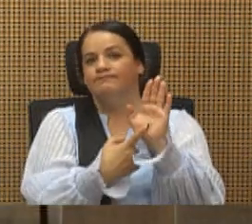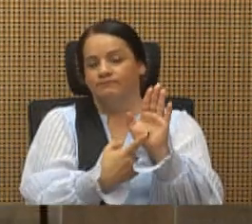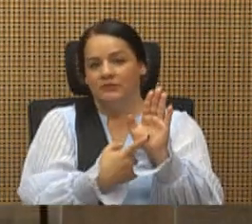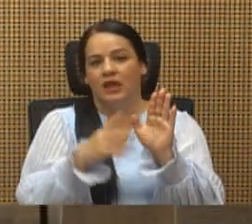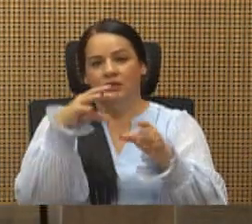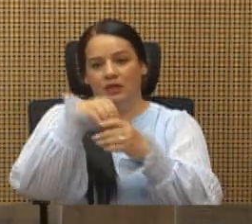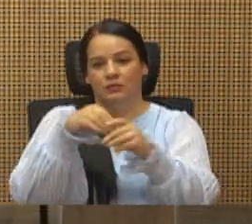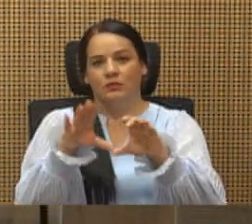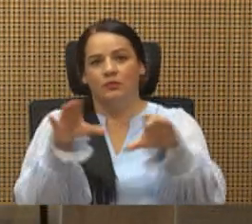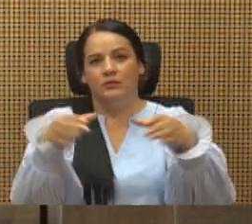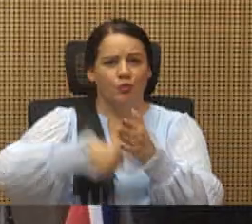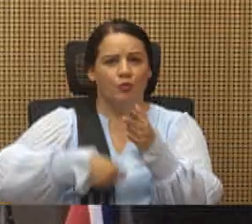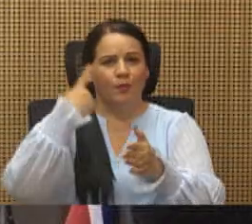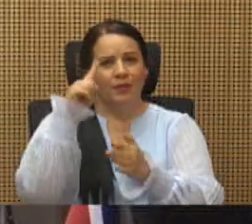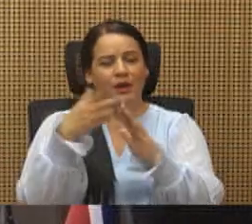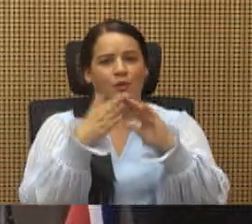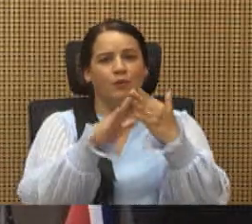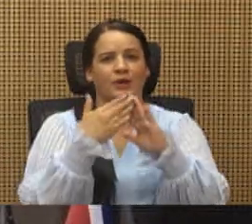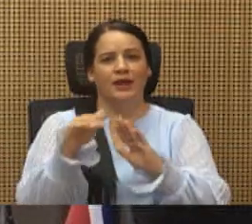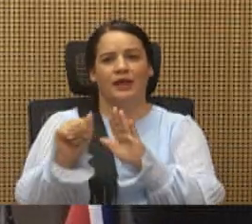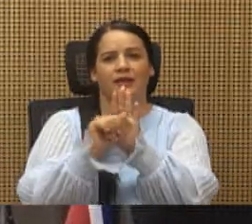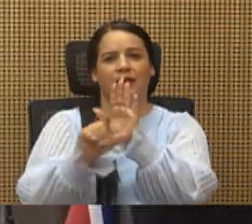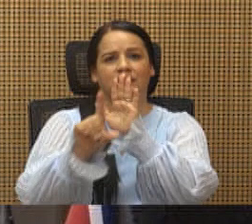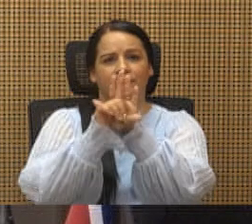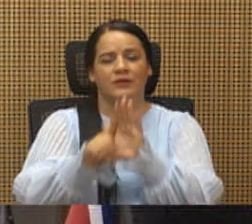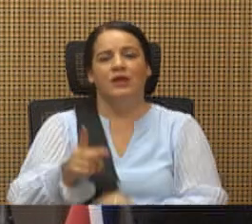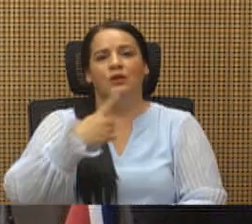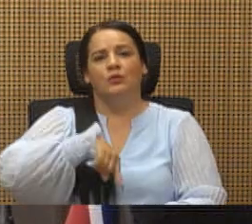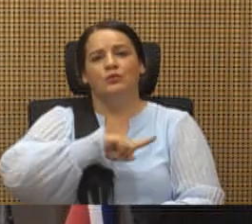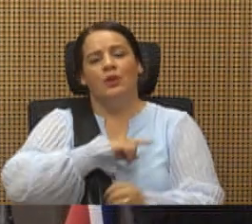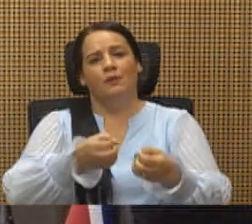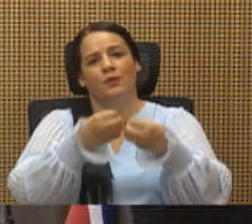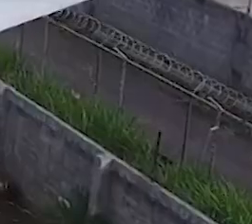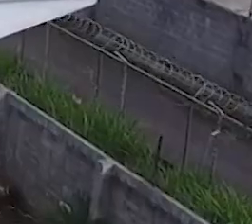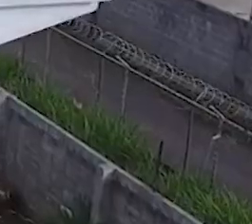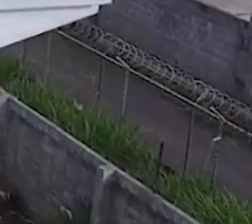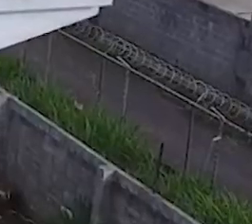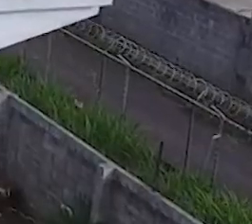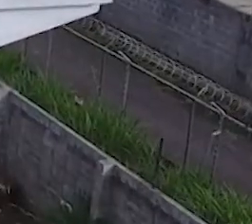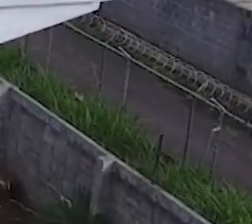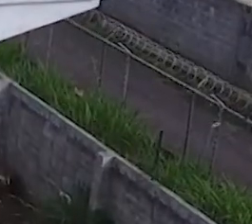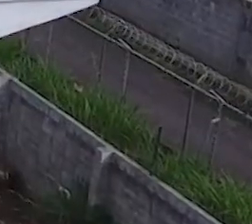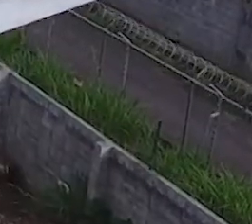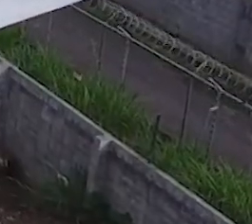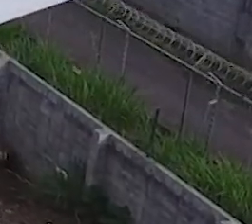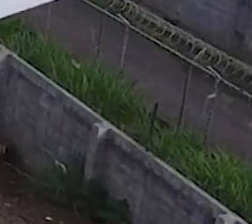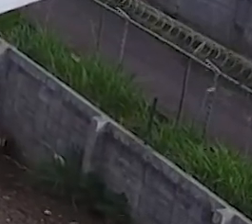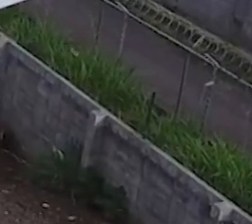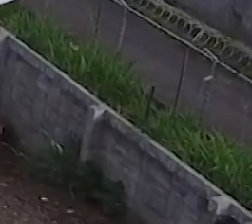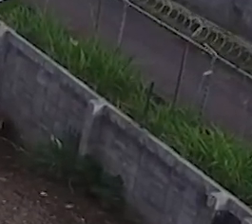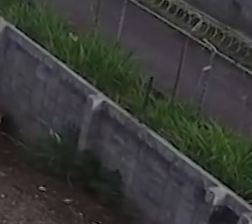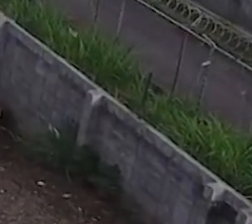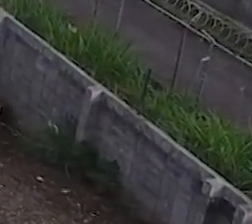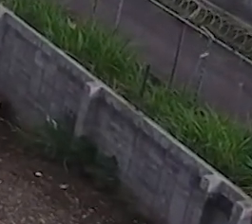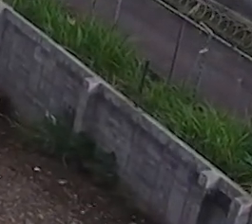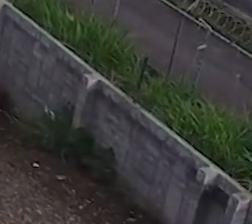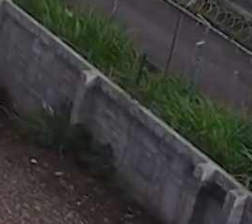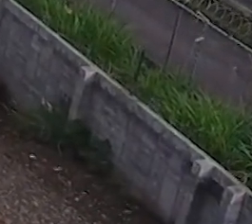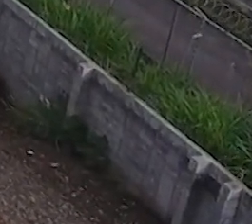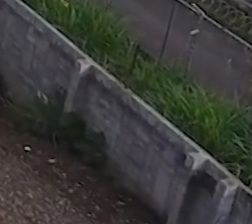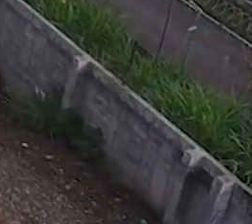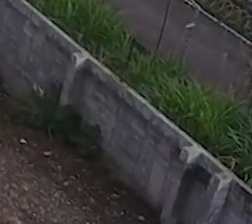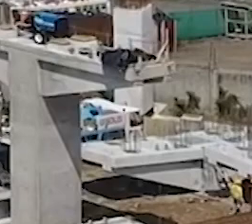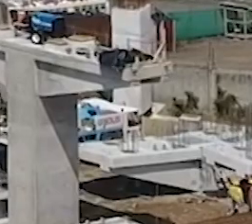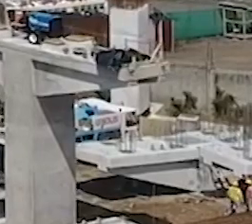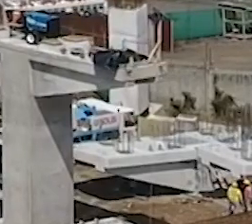de inversión pública la propuesta tiene por objetivo ordenar y unificar el proceso de la inversión de las instituciones públicas